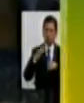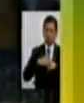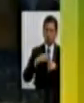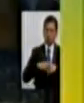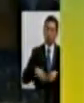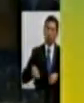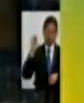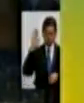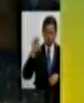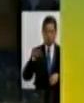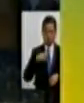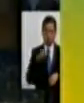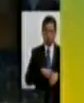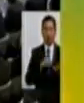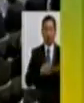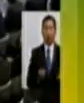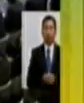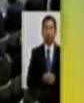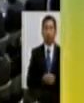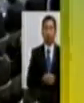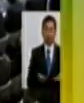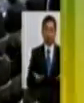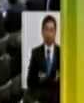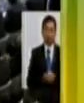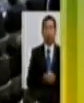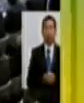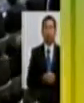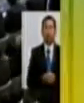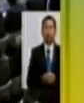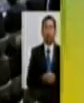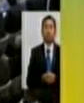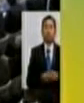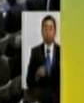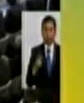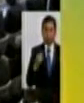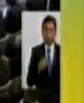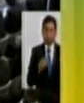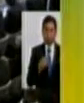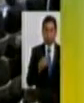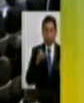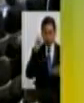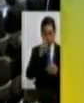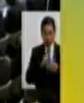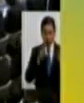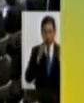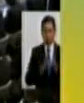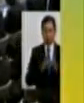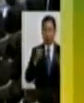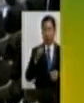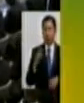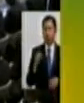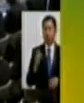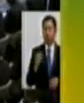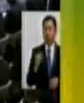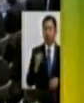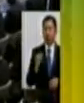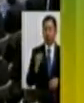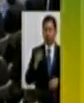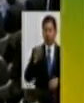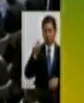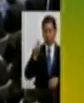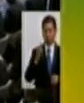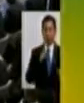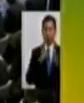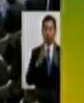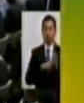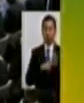El retorno de Bolivia al mar no solo es posible, sino es inevitable. Tercero, estamos